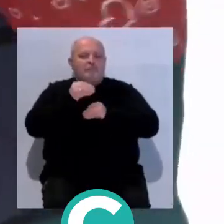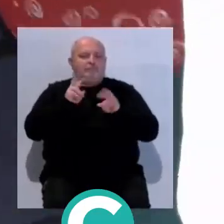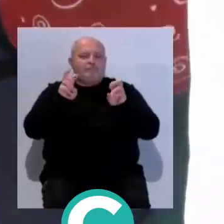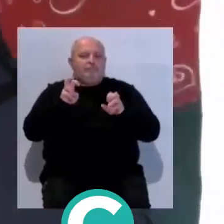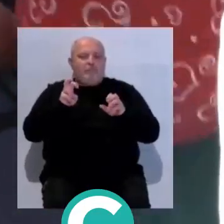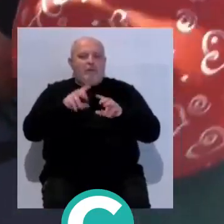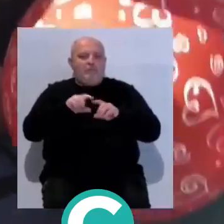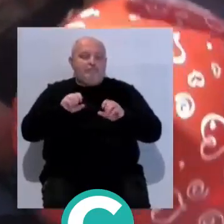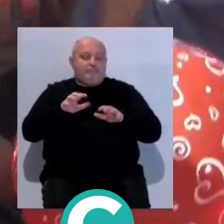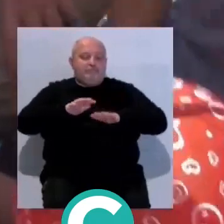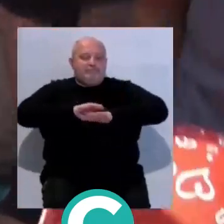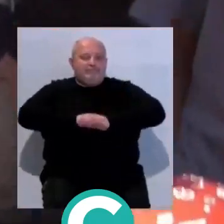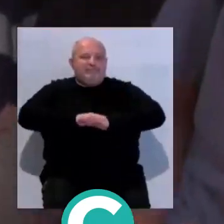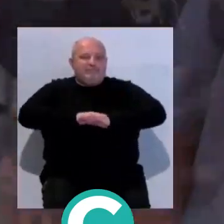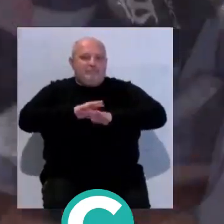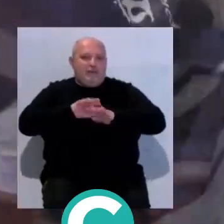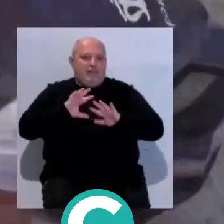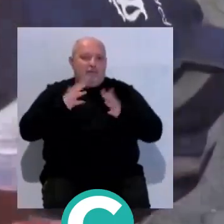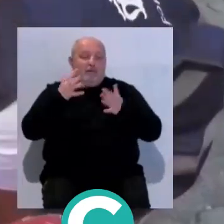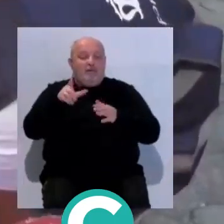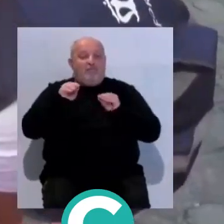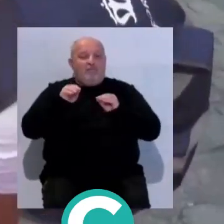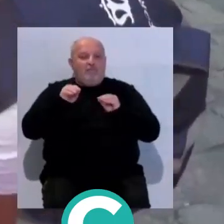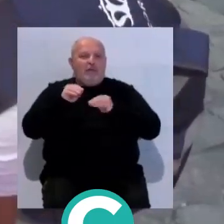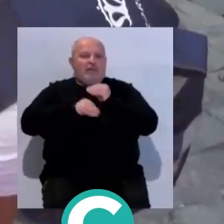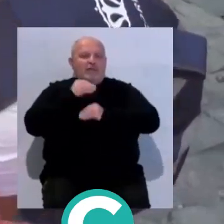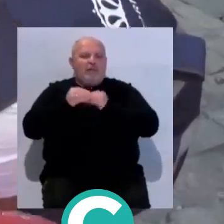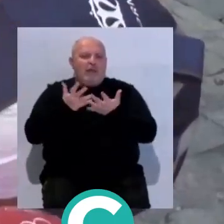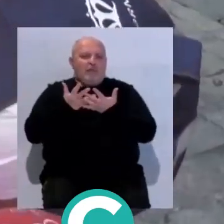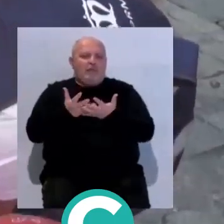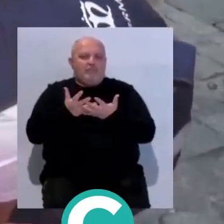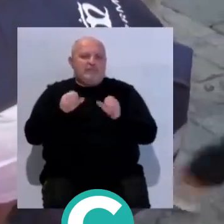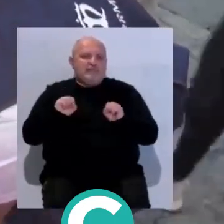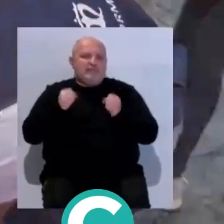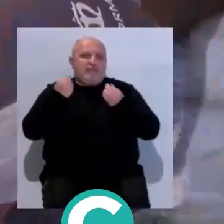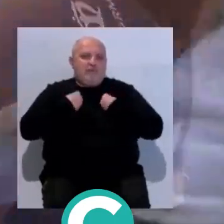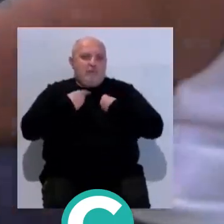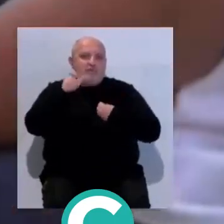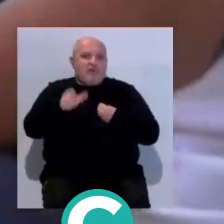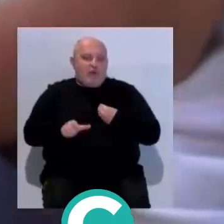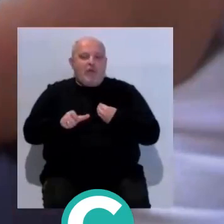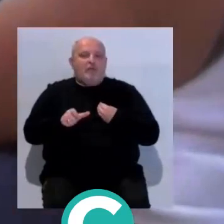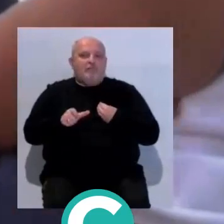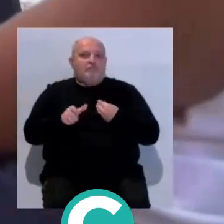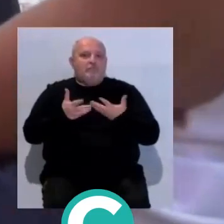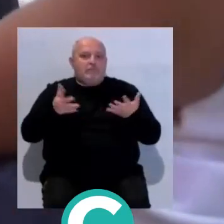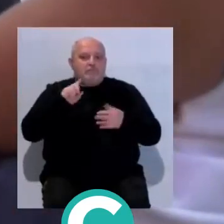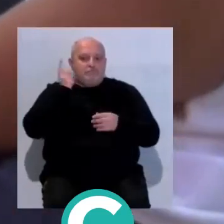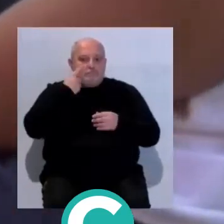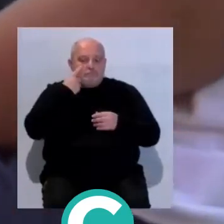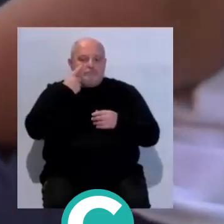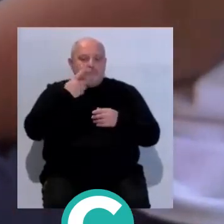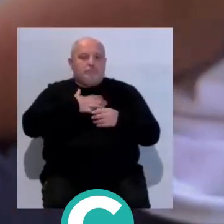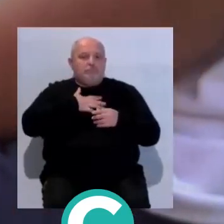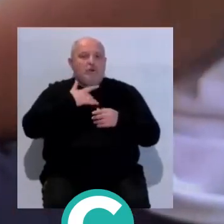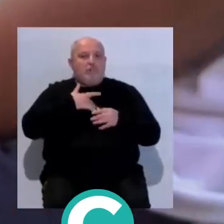una reanimación cardiopulmonar, una formación que puede ayudarnos a salvar la vida de una persona si nos la encontramos en